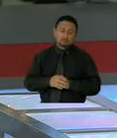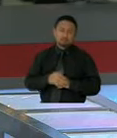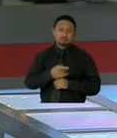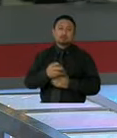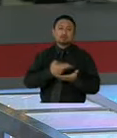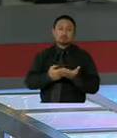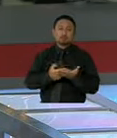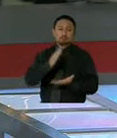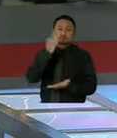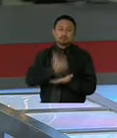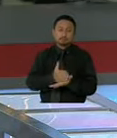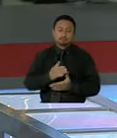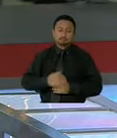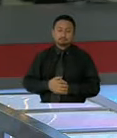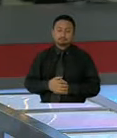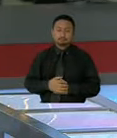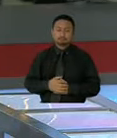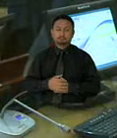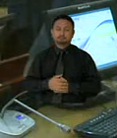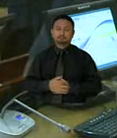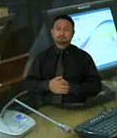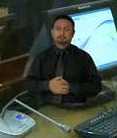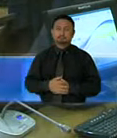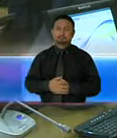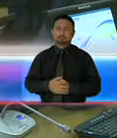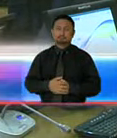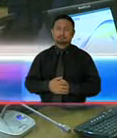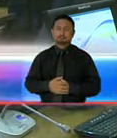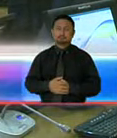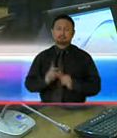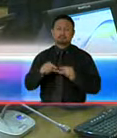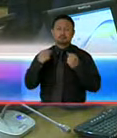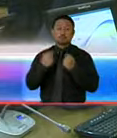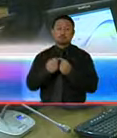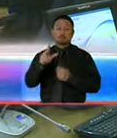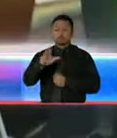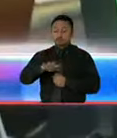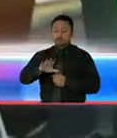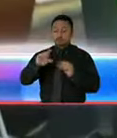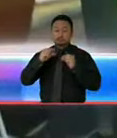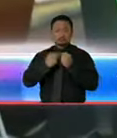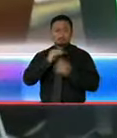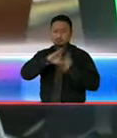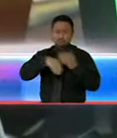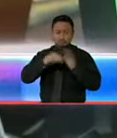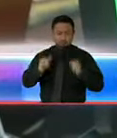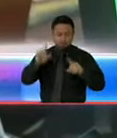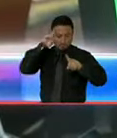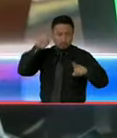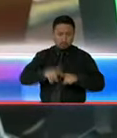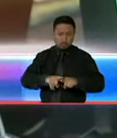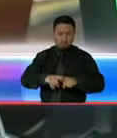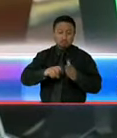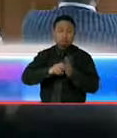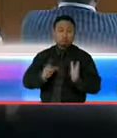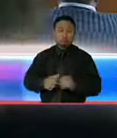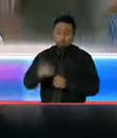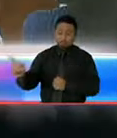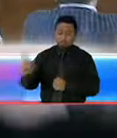sesión plenaria se suspendió. En el oficialismo y en la oposición hay consenso en la necesidad de que el procurador acuda a rendir